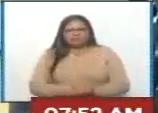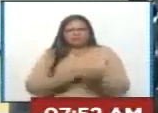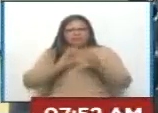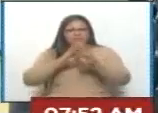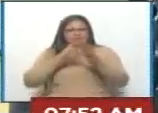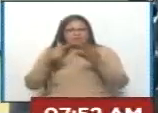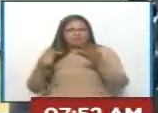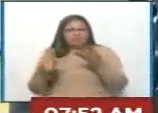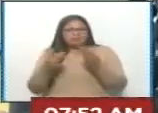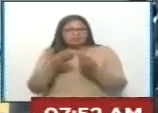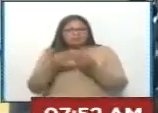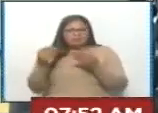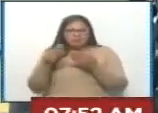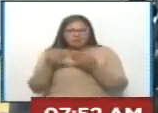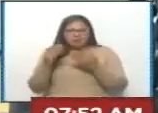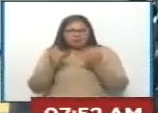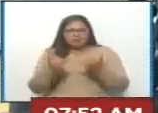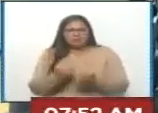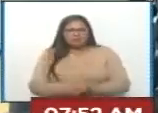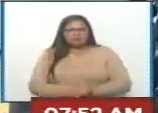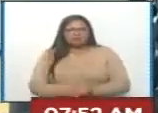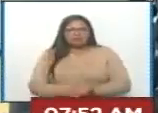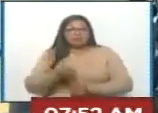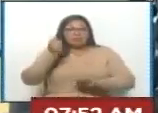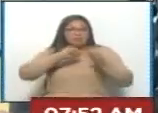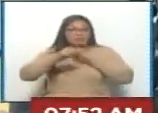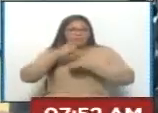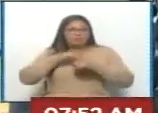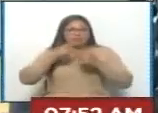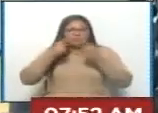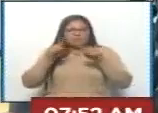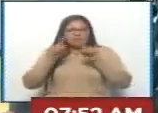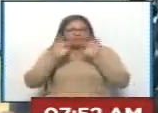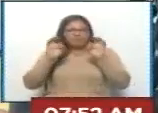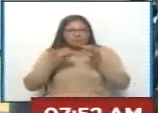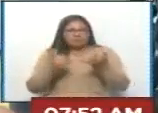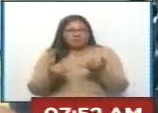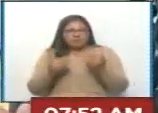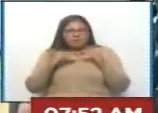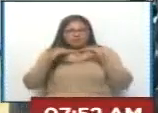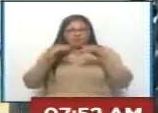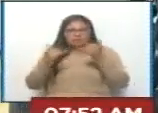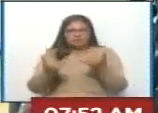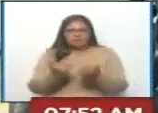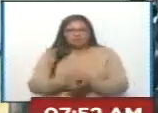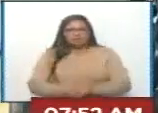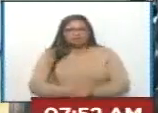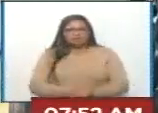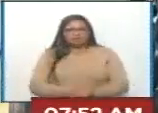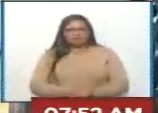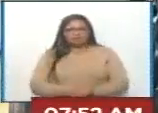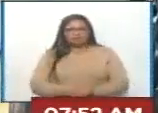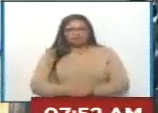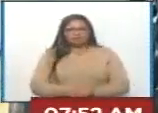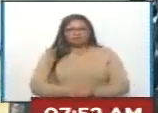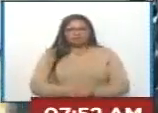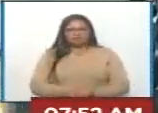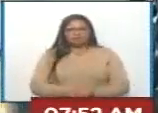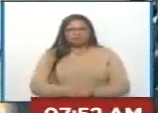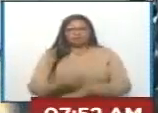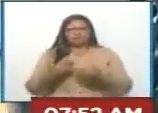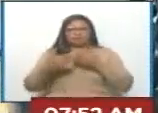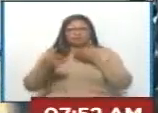de divisas, vamos a poder defender una tasa de cambio más estable. Pero eso no es todo. Más allá de ese tema